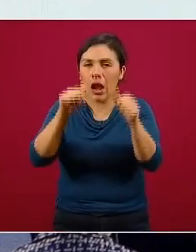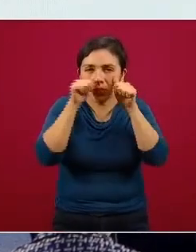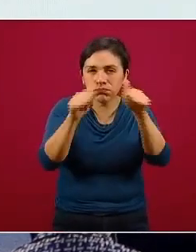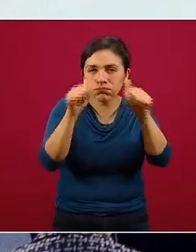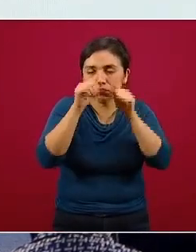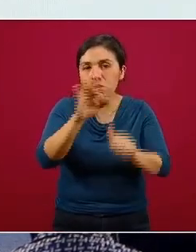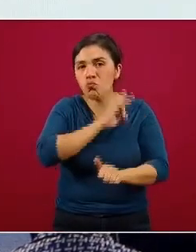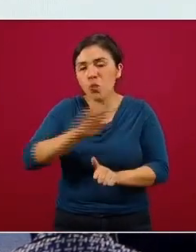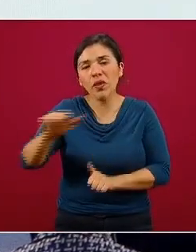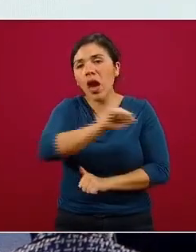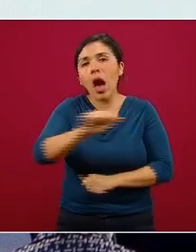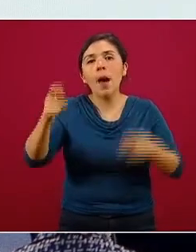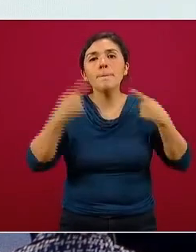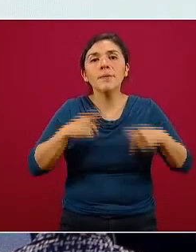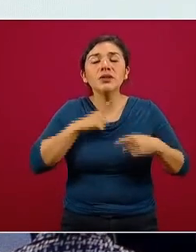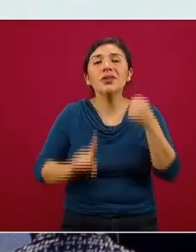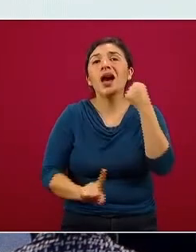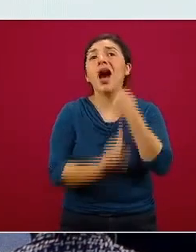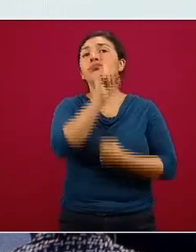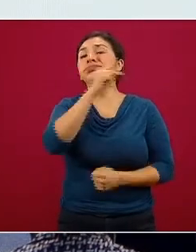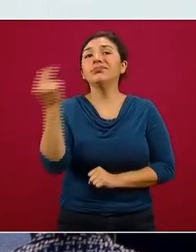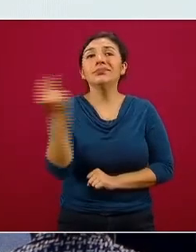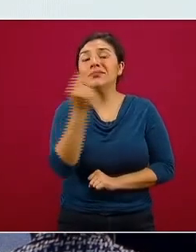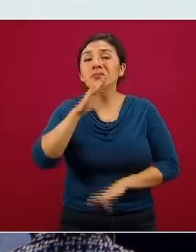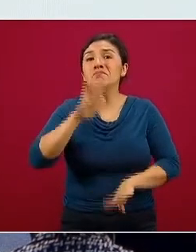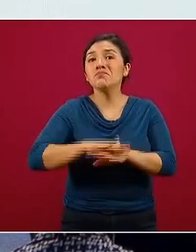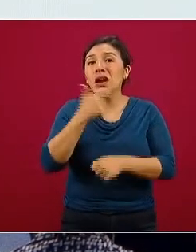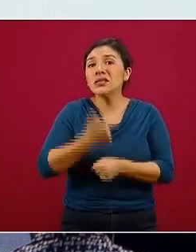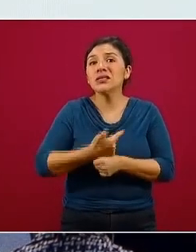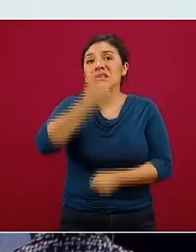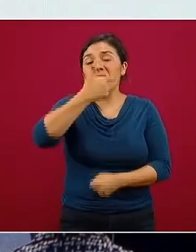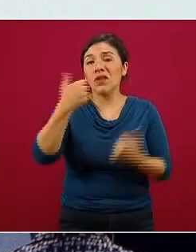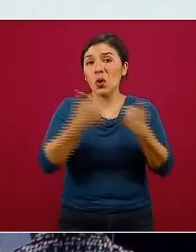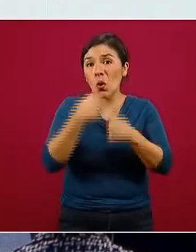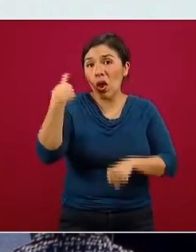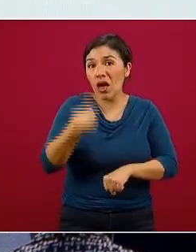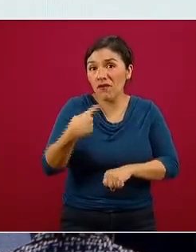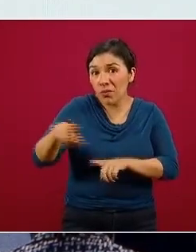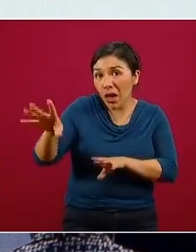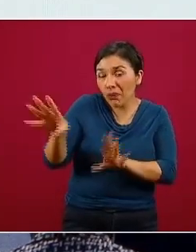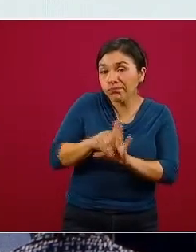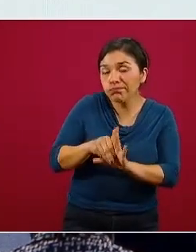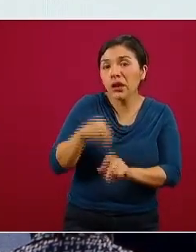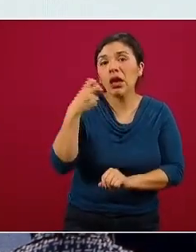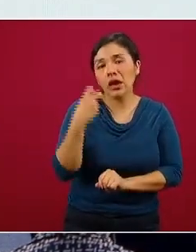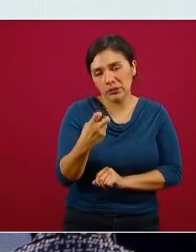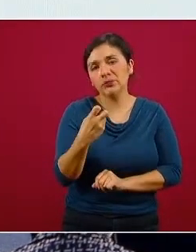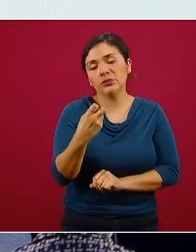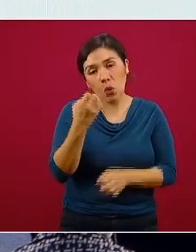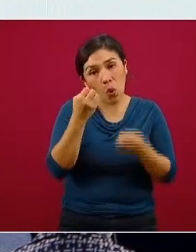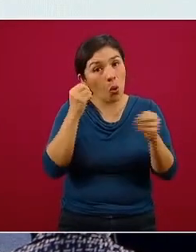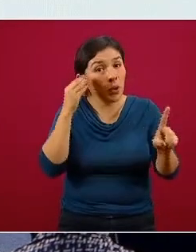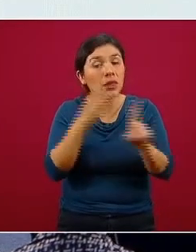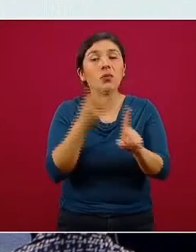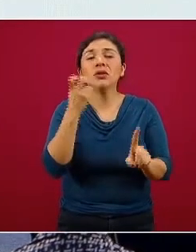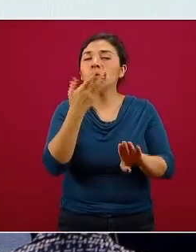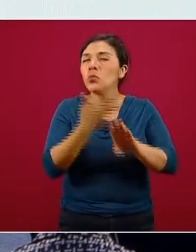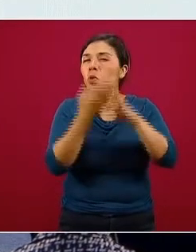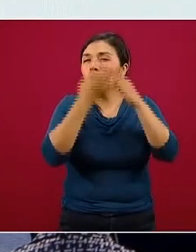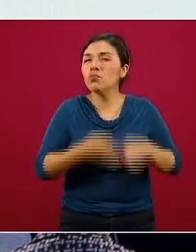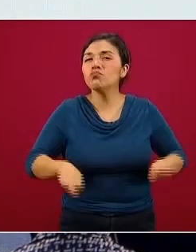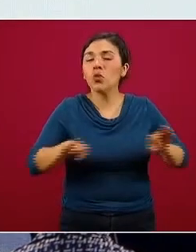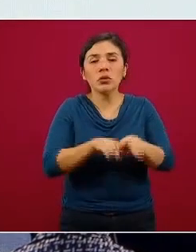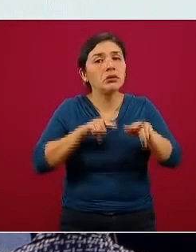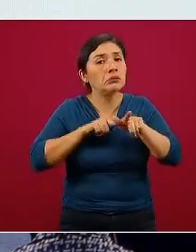a las personas que complican y se agravan a causa de la enfermedad. Esto es un objetivo muy importante que también